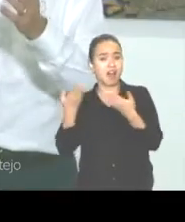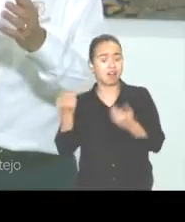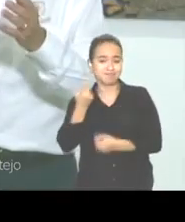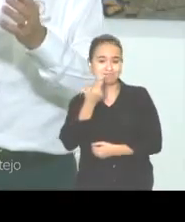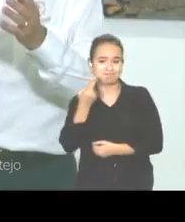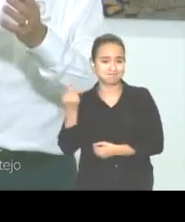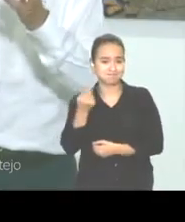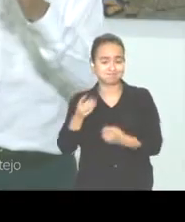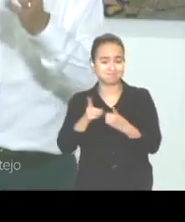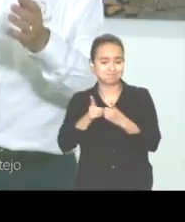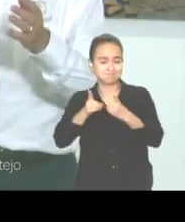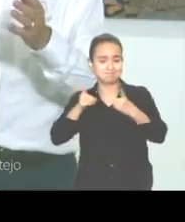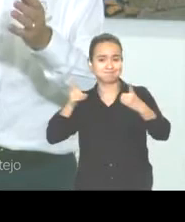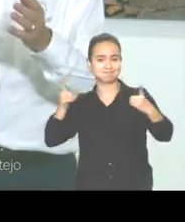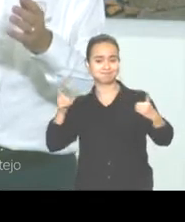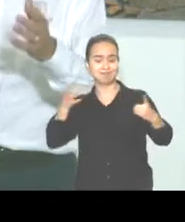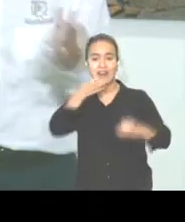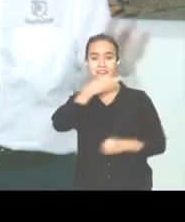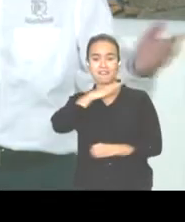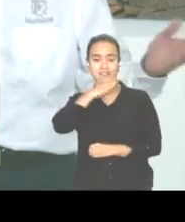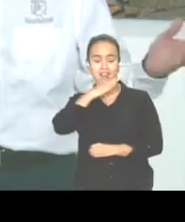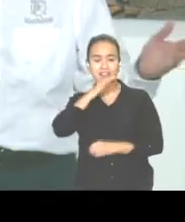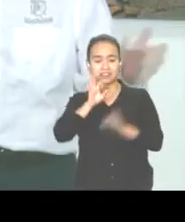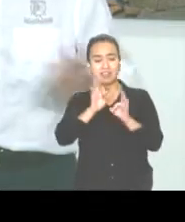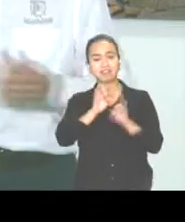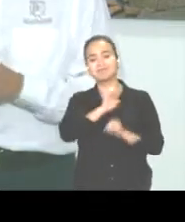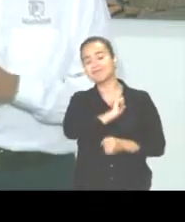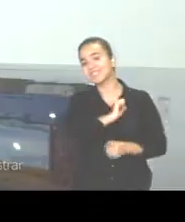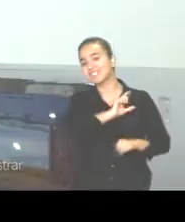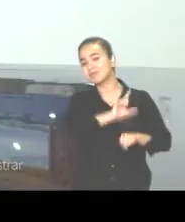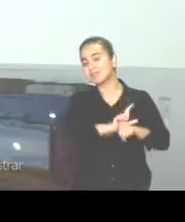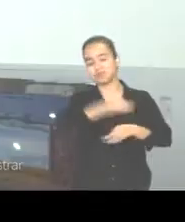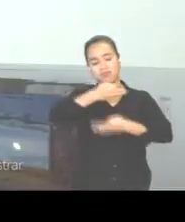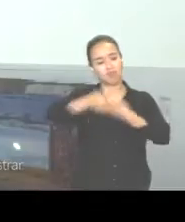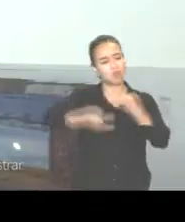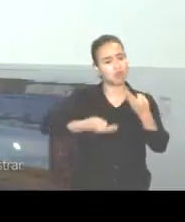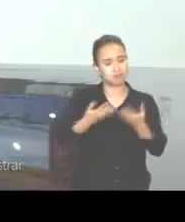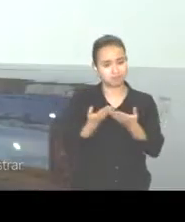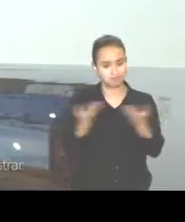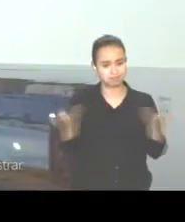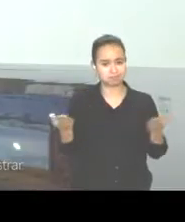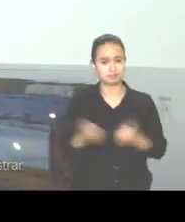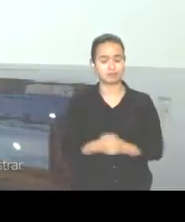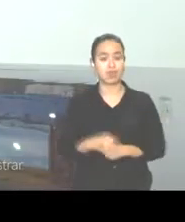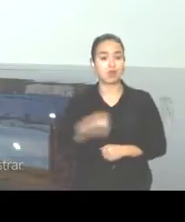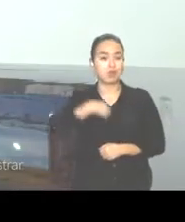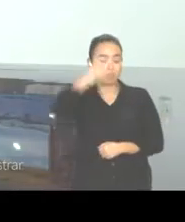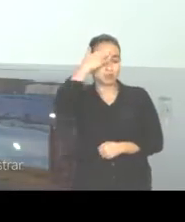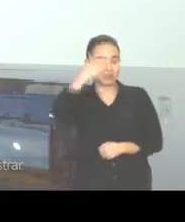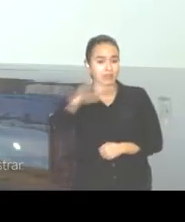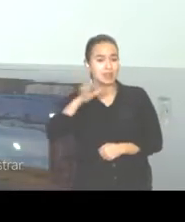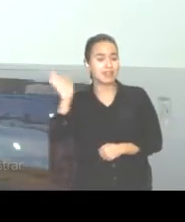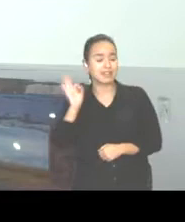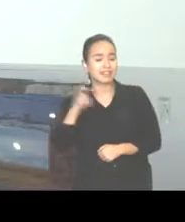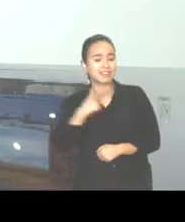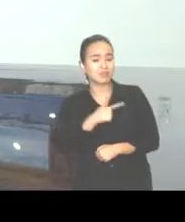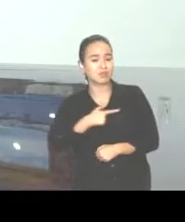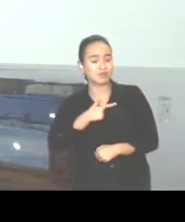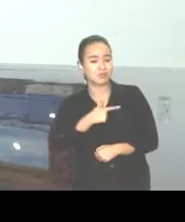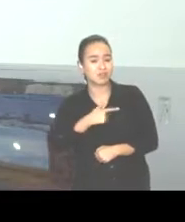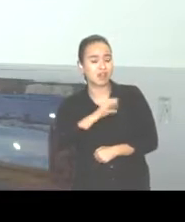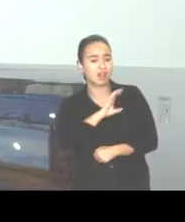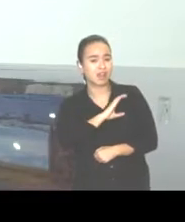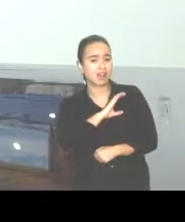estará presente en este festejo tan especial para todos. Estoy seguro que a muchos les hubiera gustado mostrar su